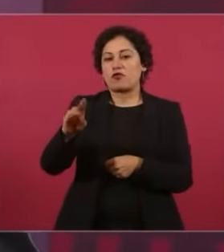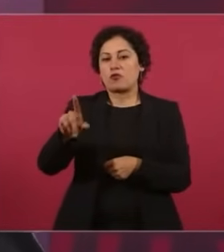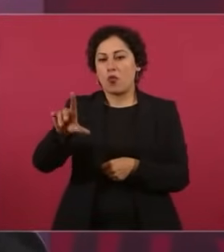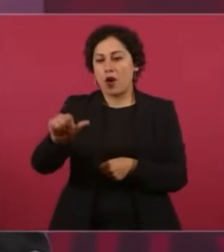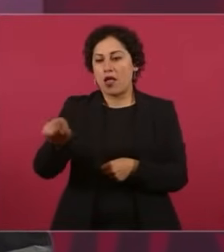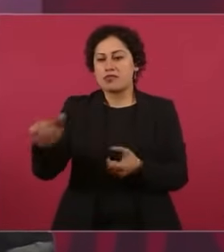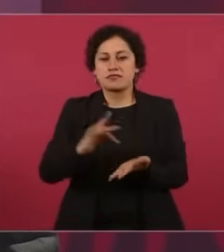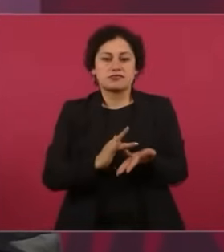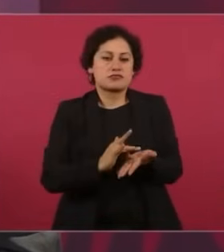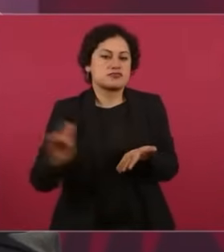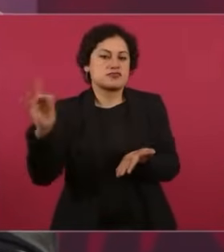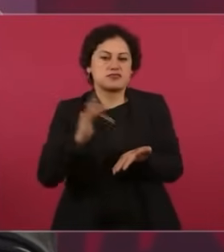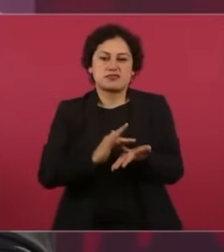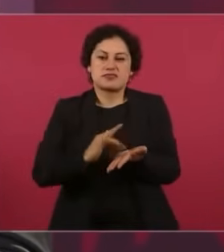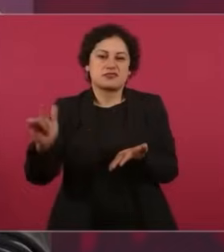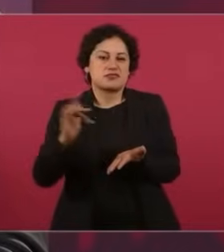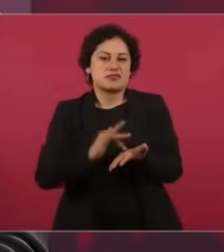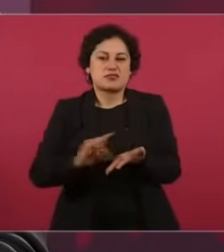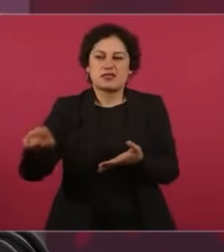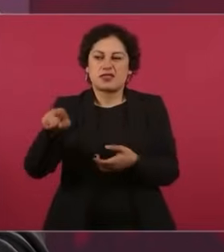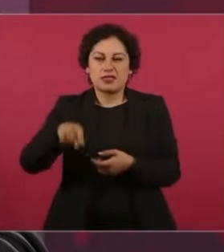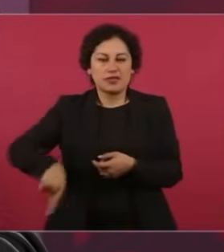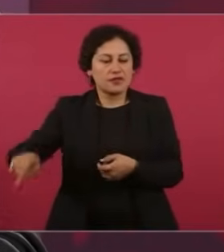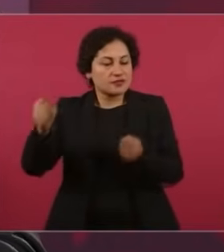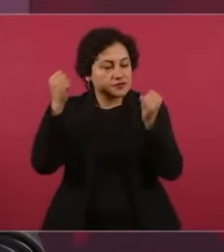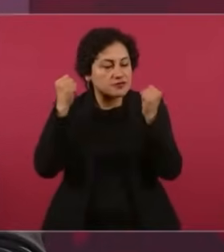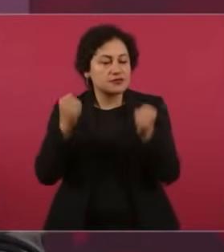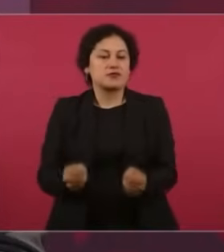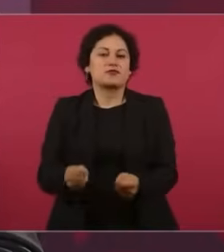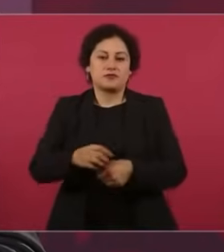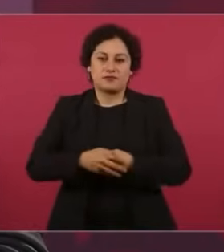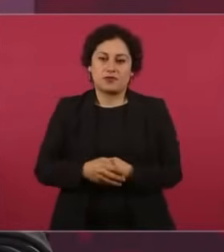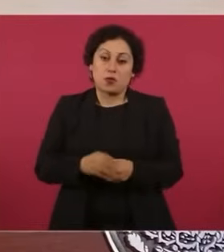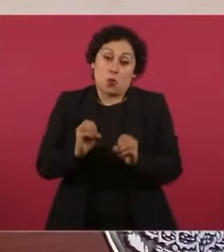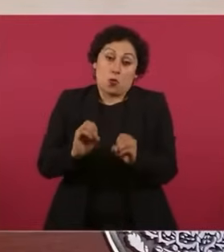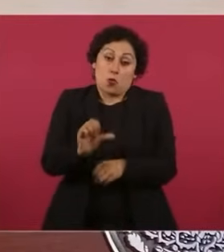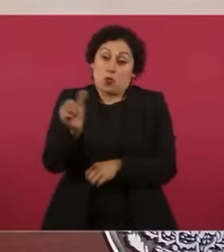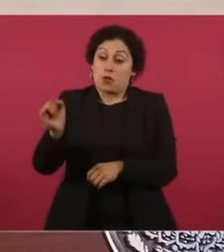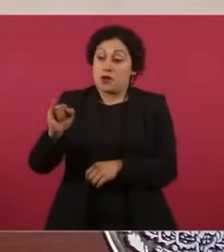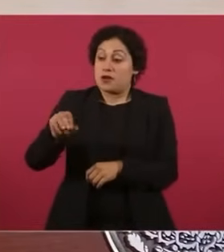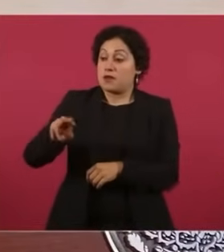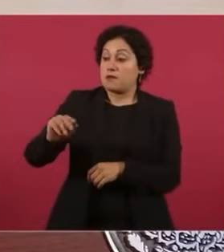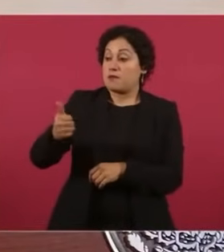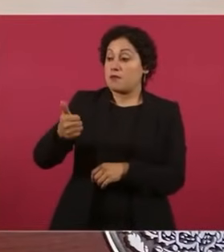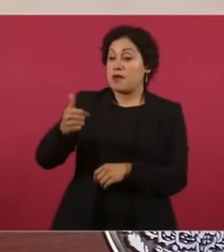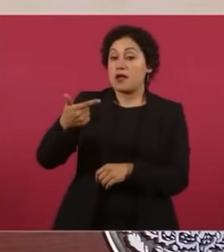todos los programas de Radio Fórmula e Imagen, ¿no?,